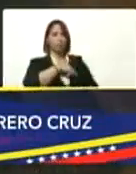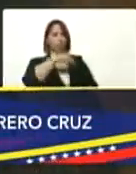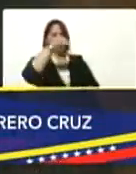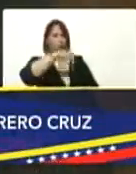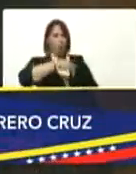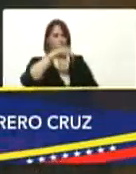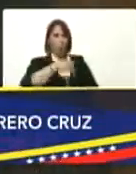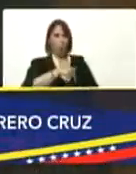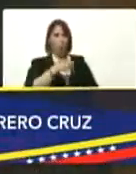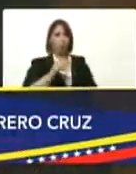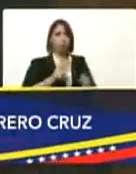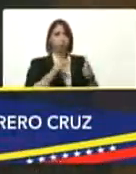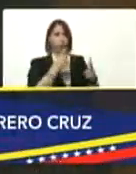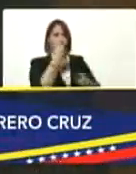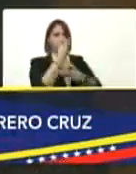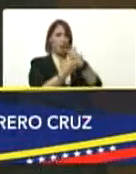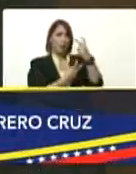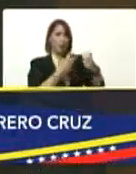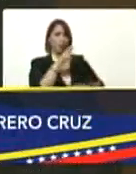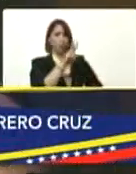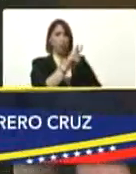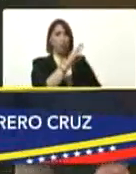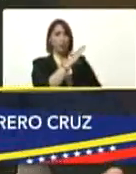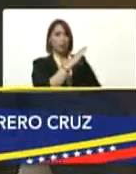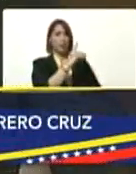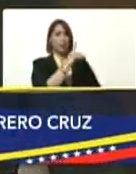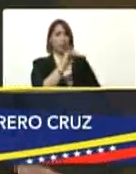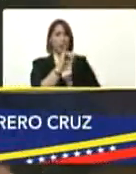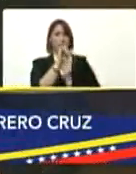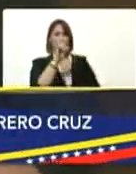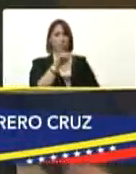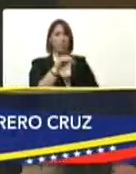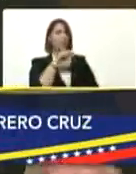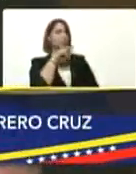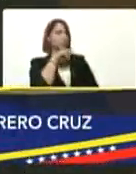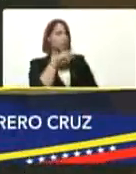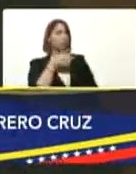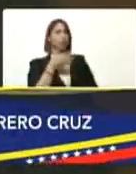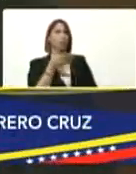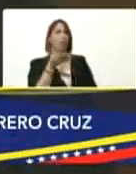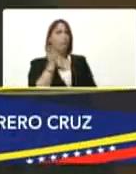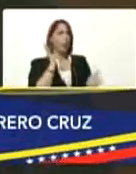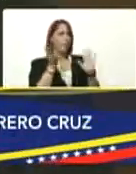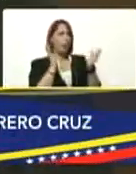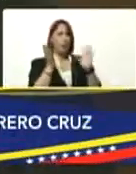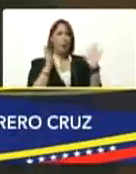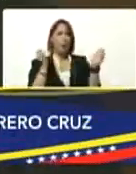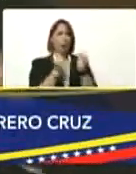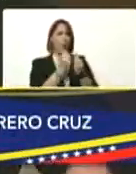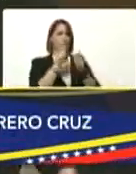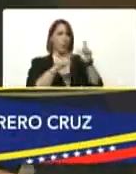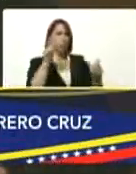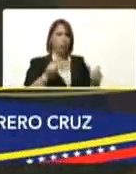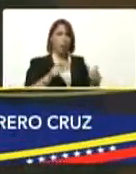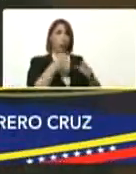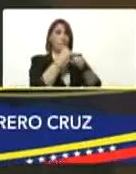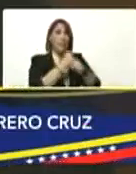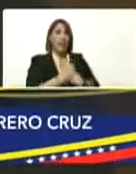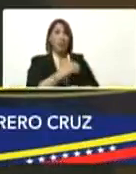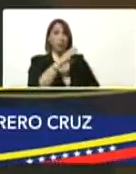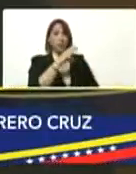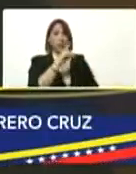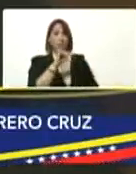de visitar dos CDI y hablábamos, intercambiábamos con la población que estaba ahí esperando. Todas eran muestras